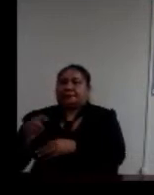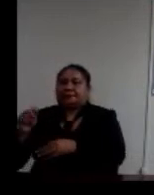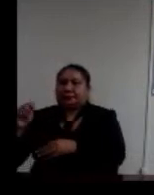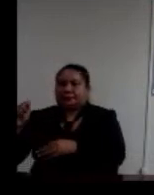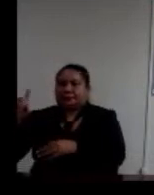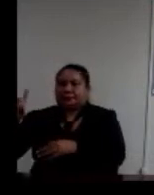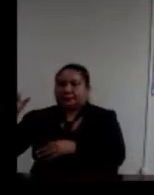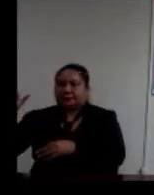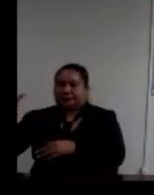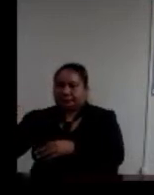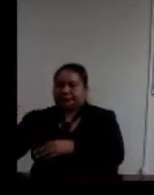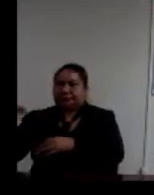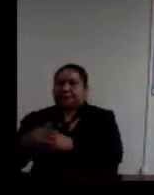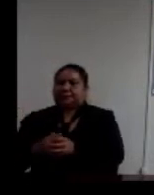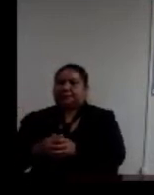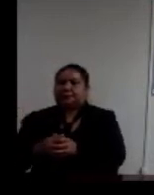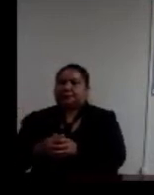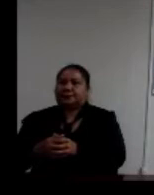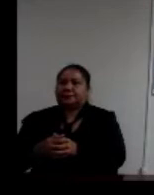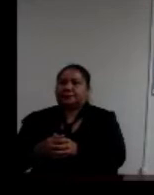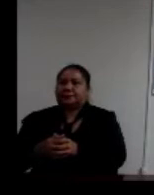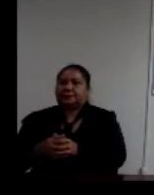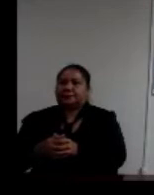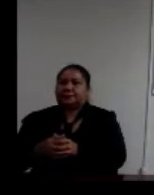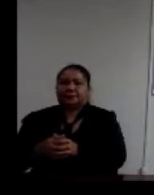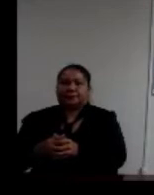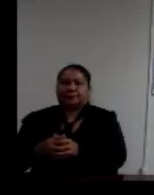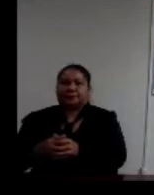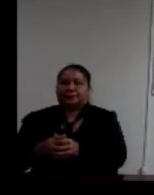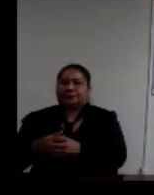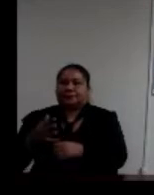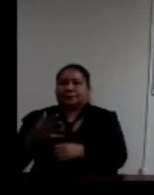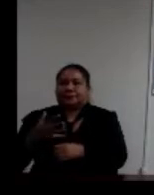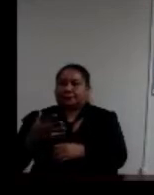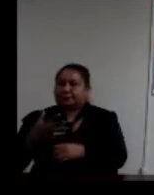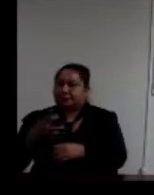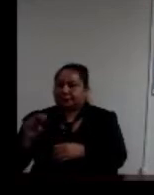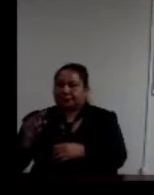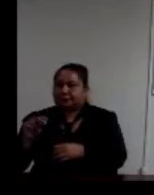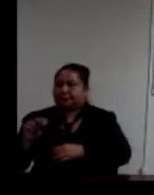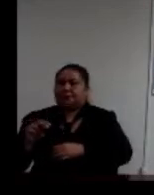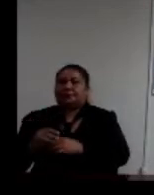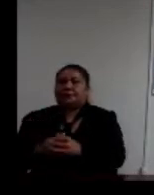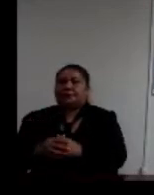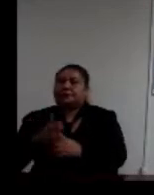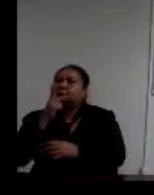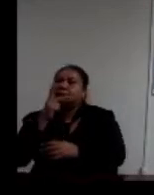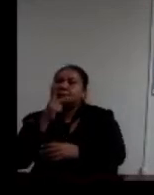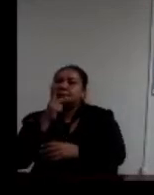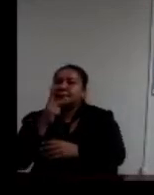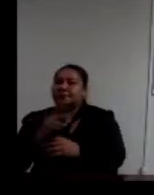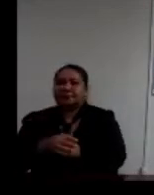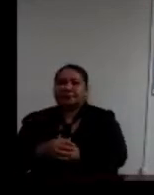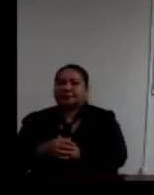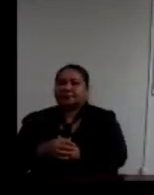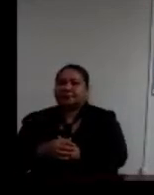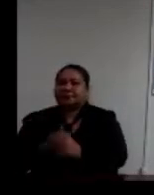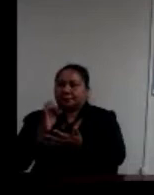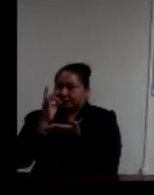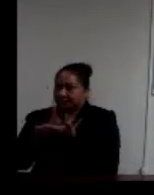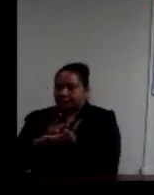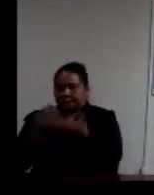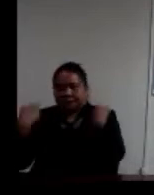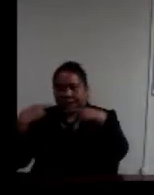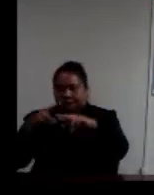el TDAH, el abordaje no se hace únicamente por papás, únicamente por